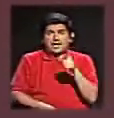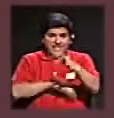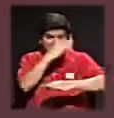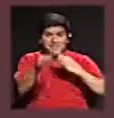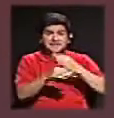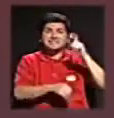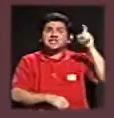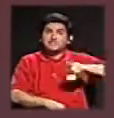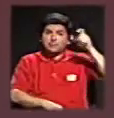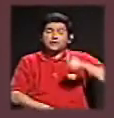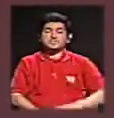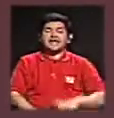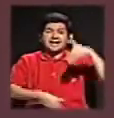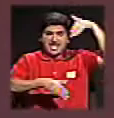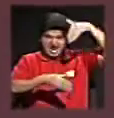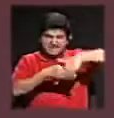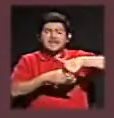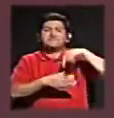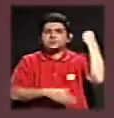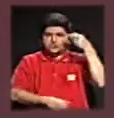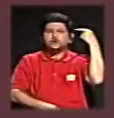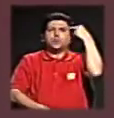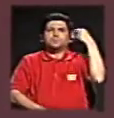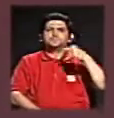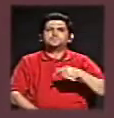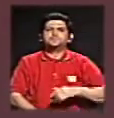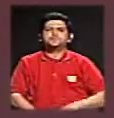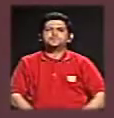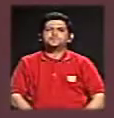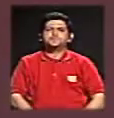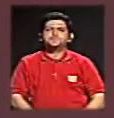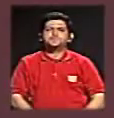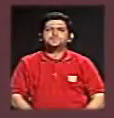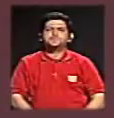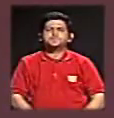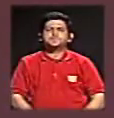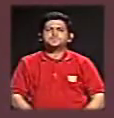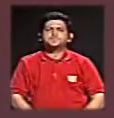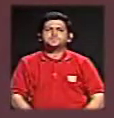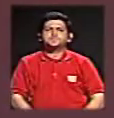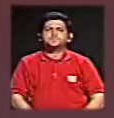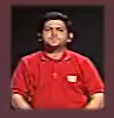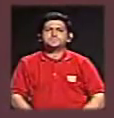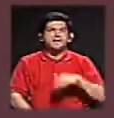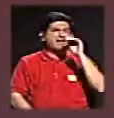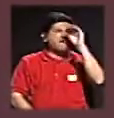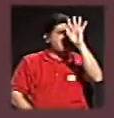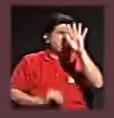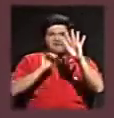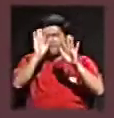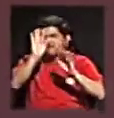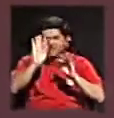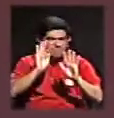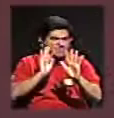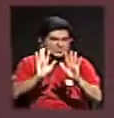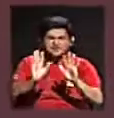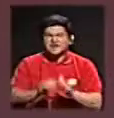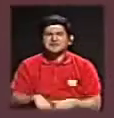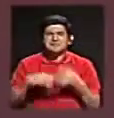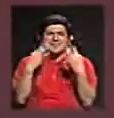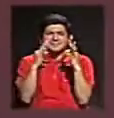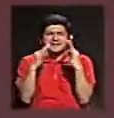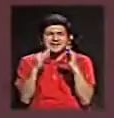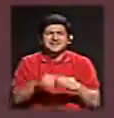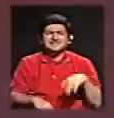definitivamente requieren la intervención del Estado. Entonces, los esquemas de reducir